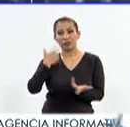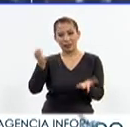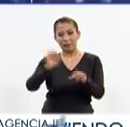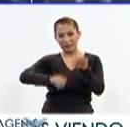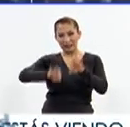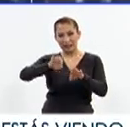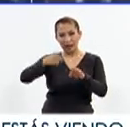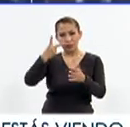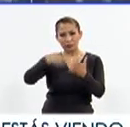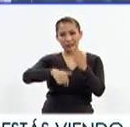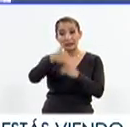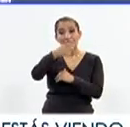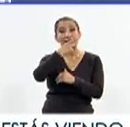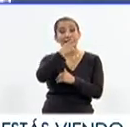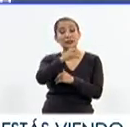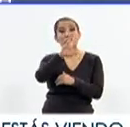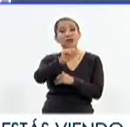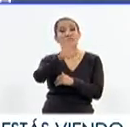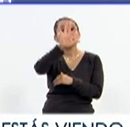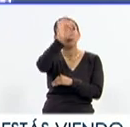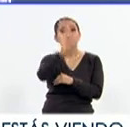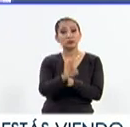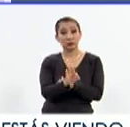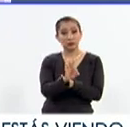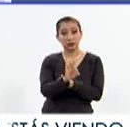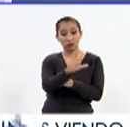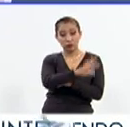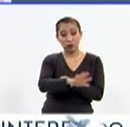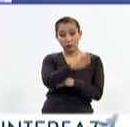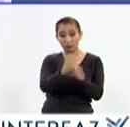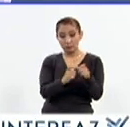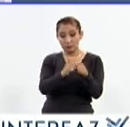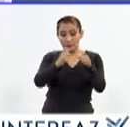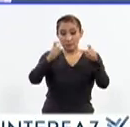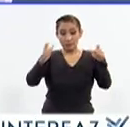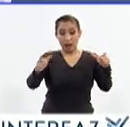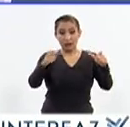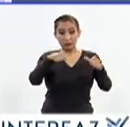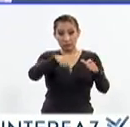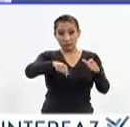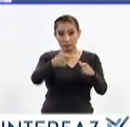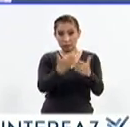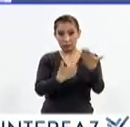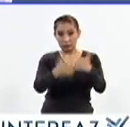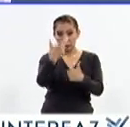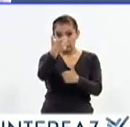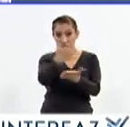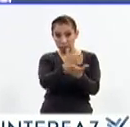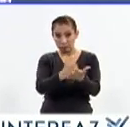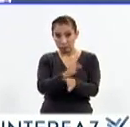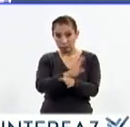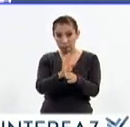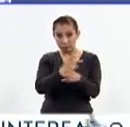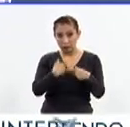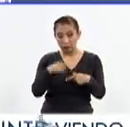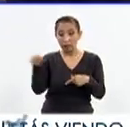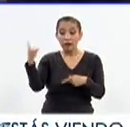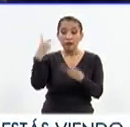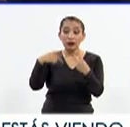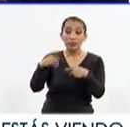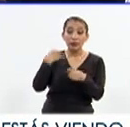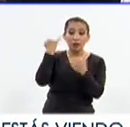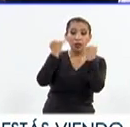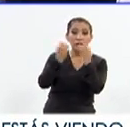en 2006. Él dice que el 85% del aumento del crecimiento económico y del bienestar en la gente viene